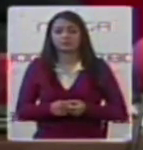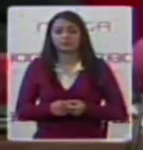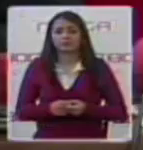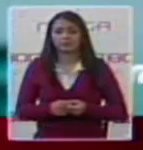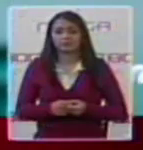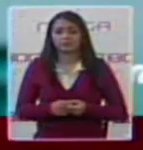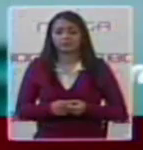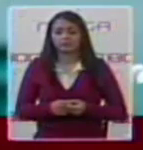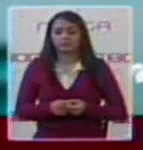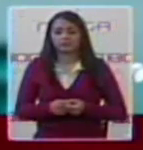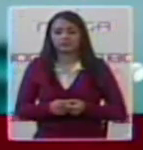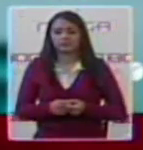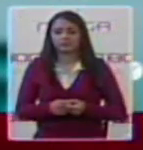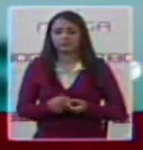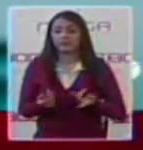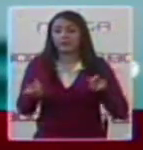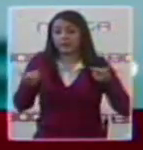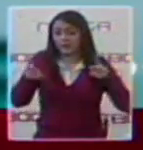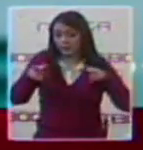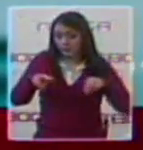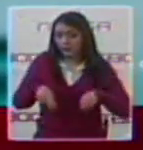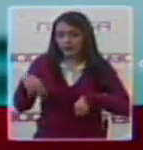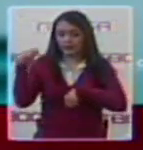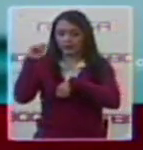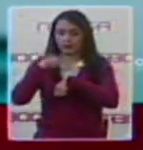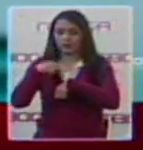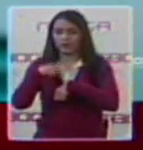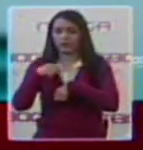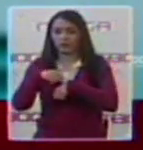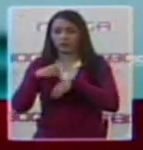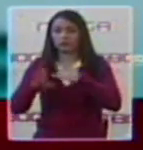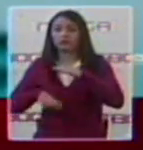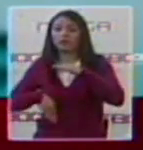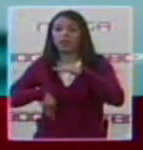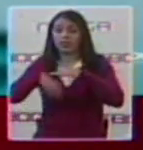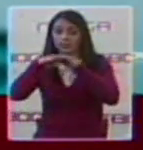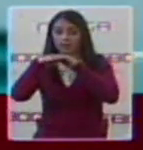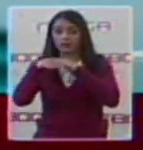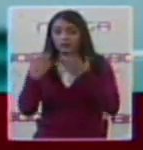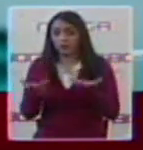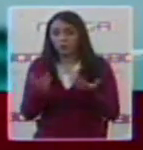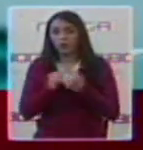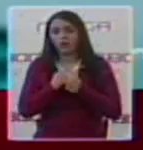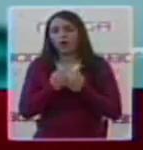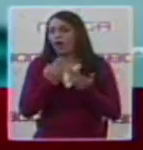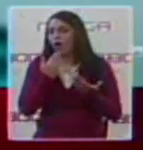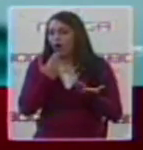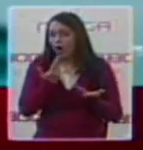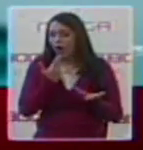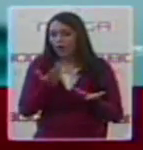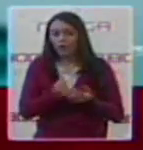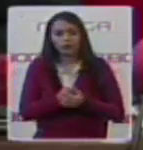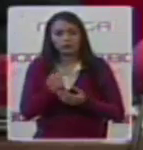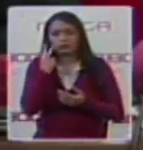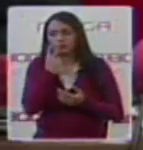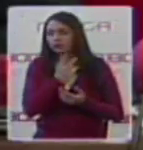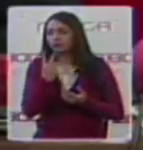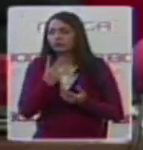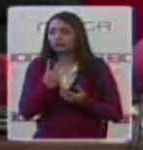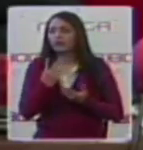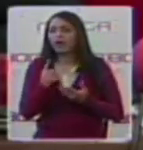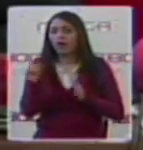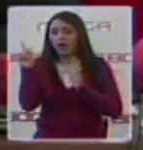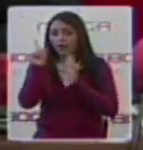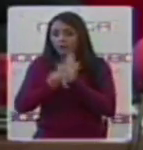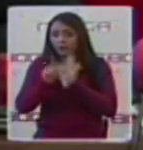Temporalidad, tendrá un tiempo límite para aprovechar esos beneficios que